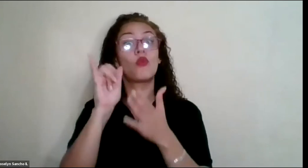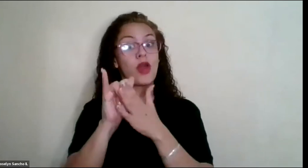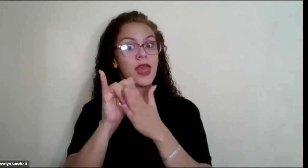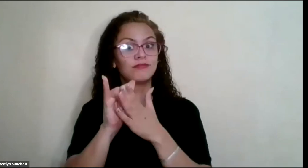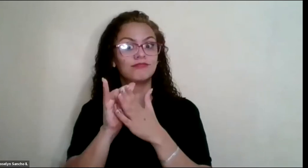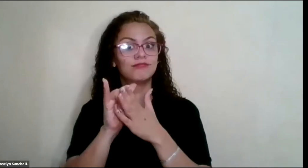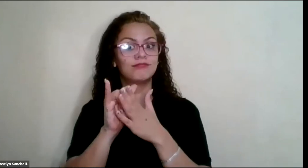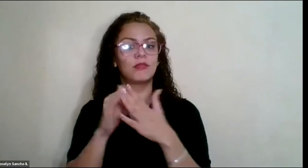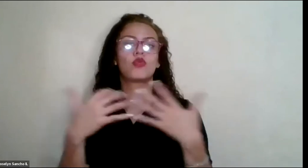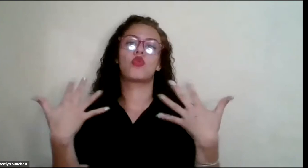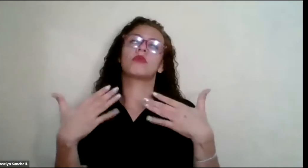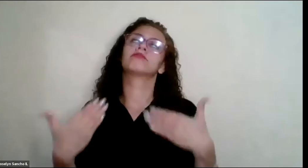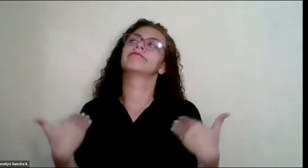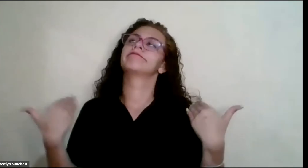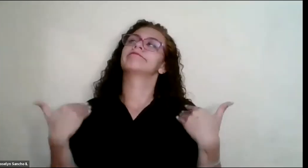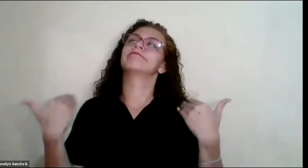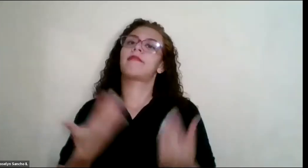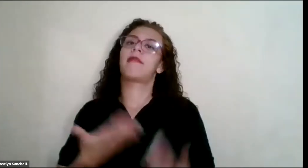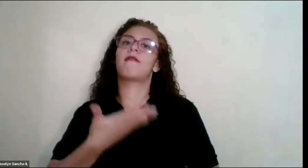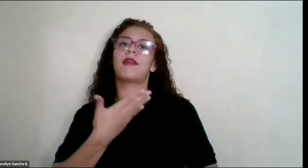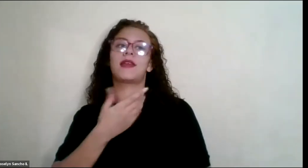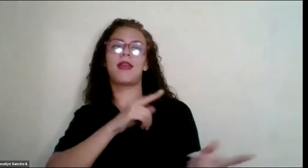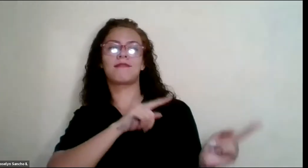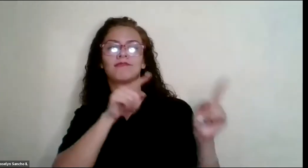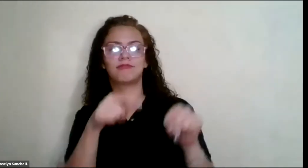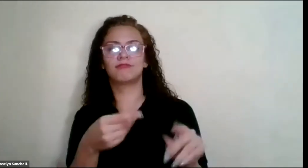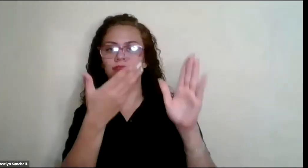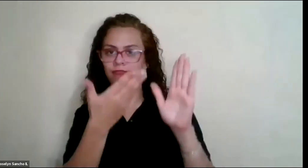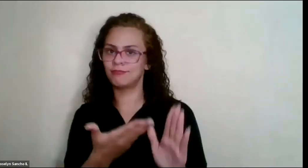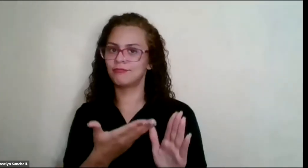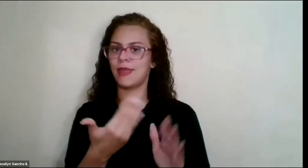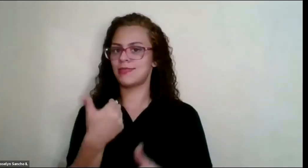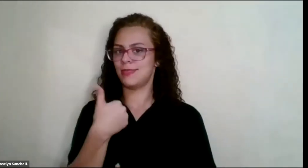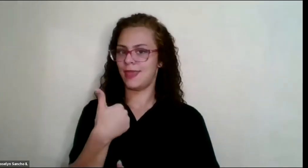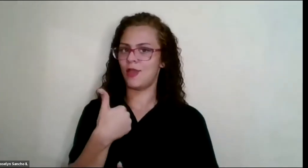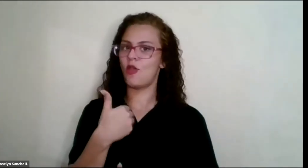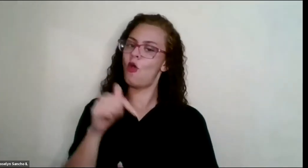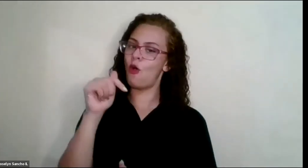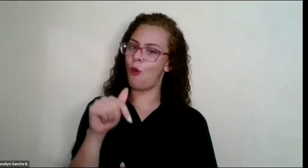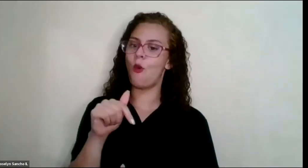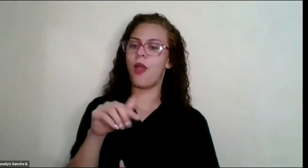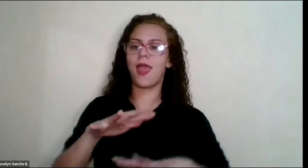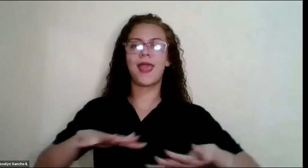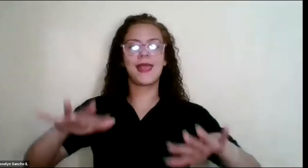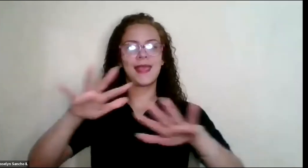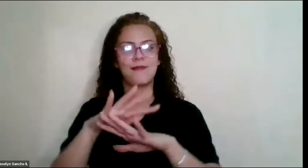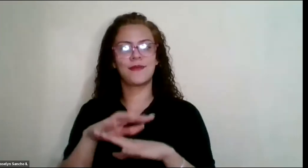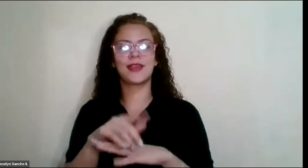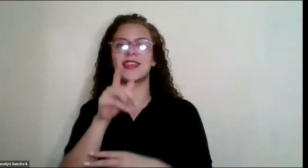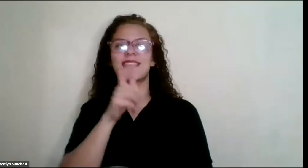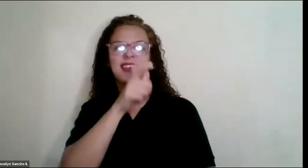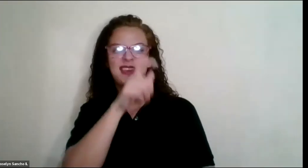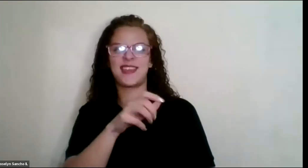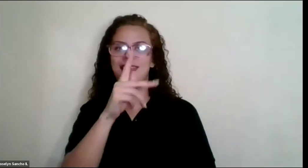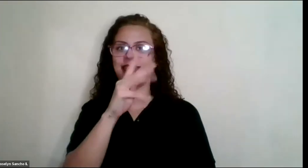estamos tremendamente complacidos y complacidas de tener hoy el espacio en el que va a estar